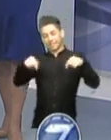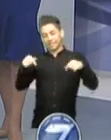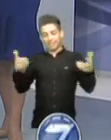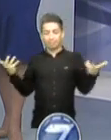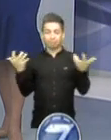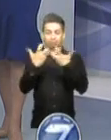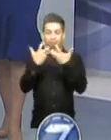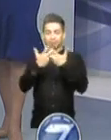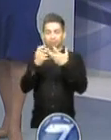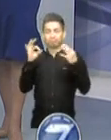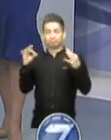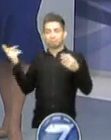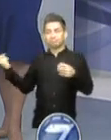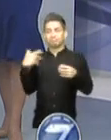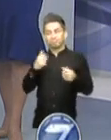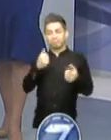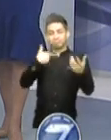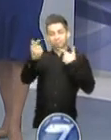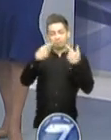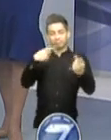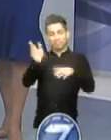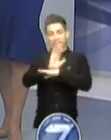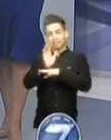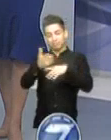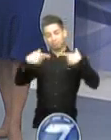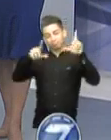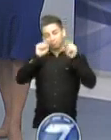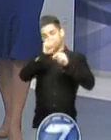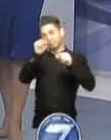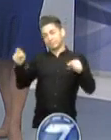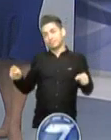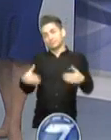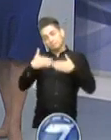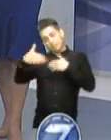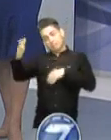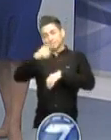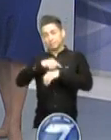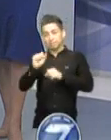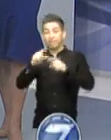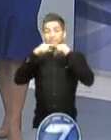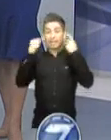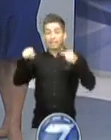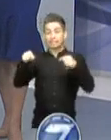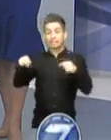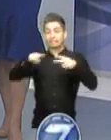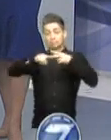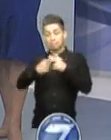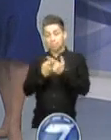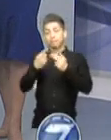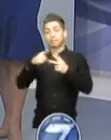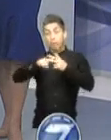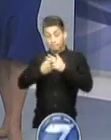podamos tener esta emisión con usted y por mucho tiempo más del inicio semana que la pasen muy bien será hasta mañana a las 22